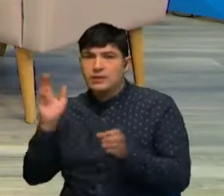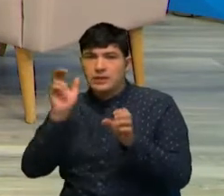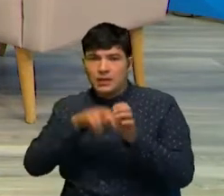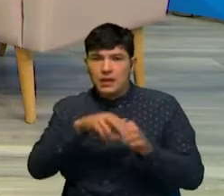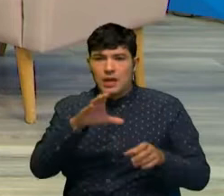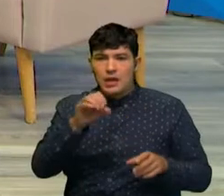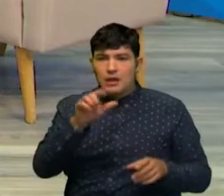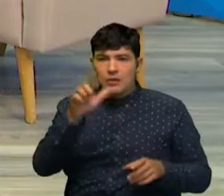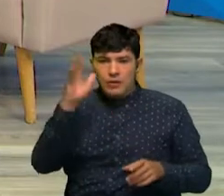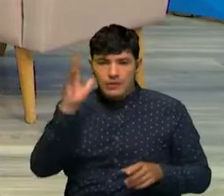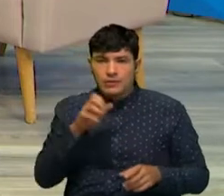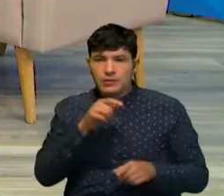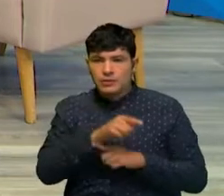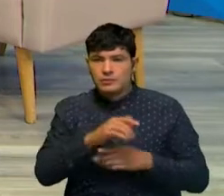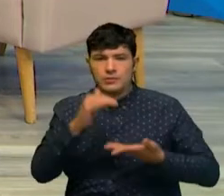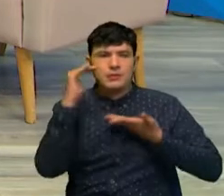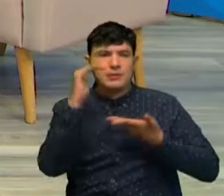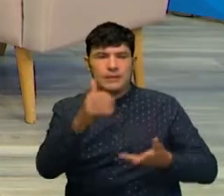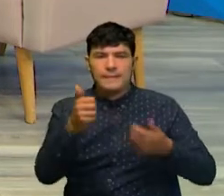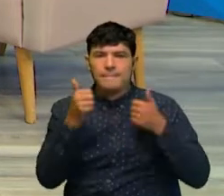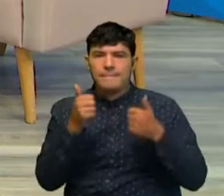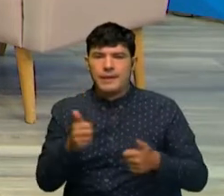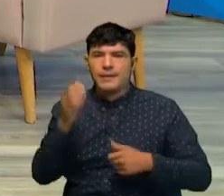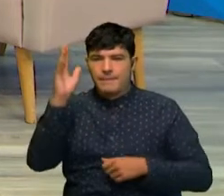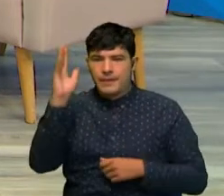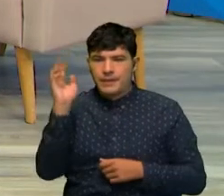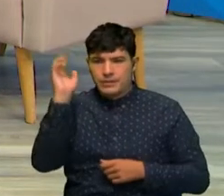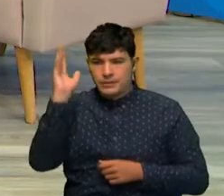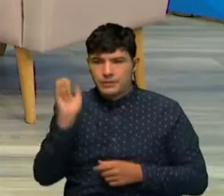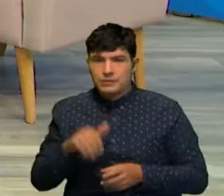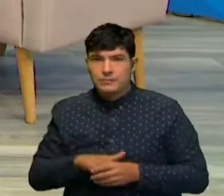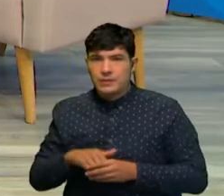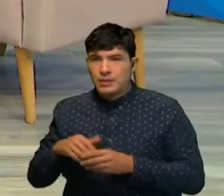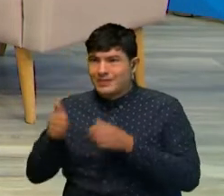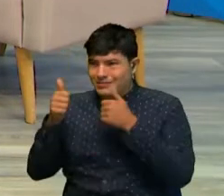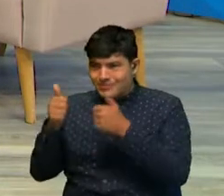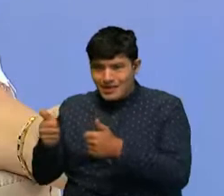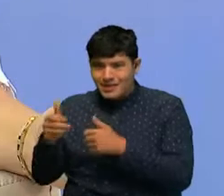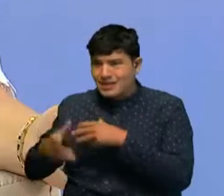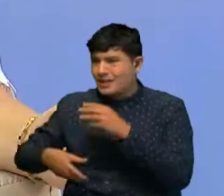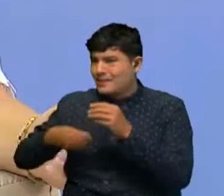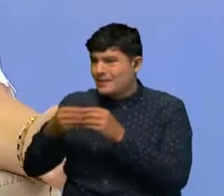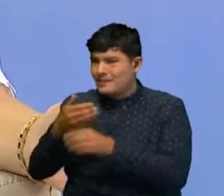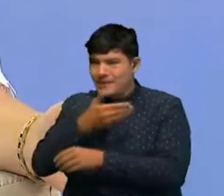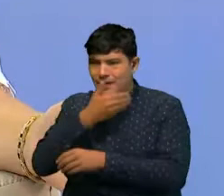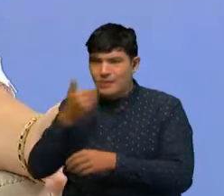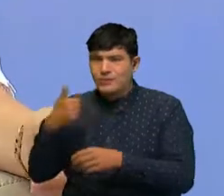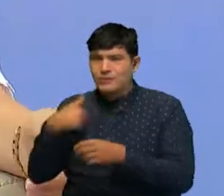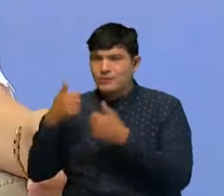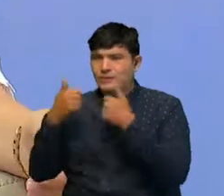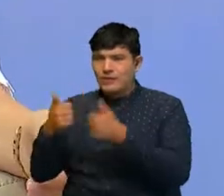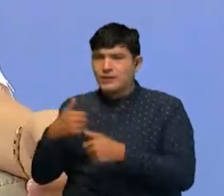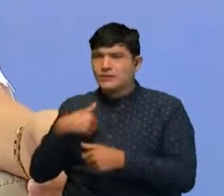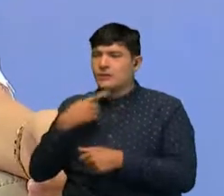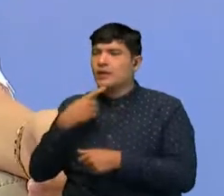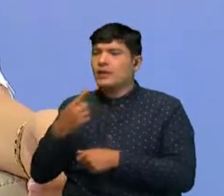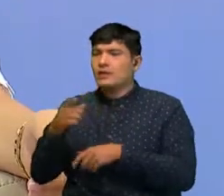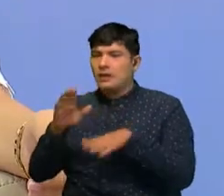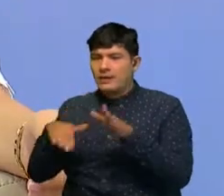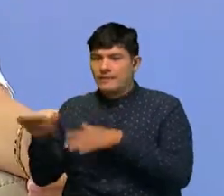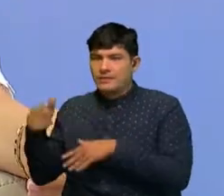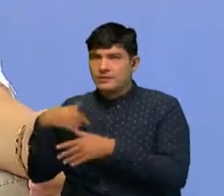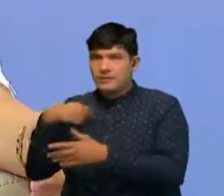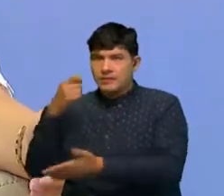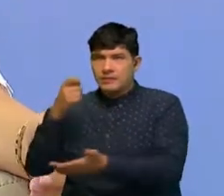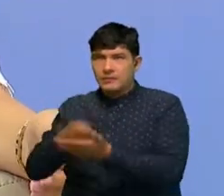y quedar bien pensionados. Ajá, para no, trasladarse. Y lo más bueno que dice uno como, a veces como litigante, para uno